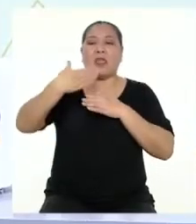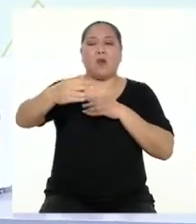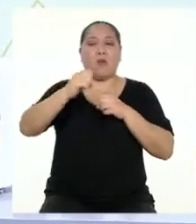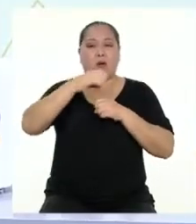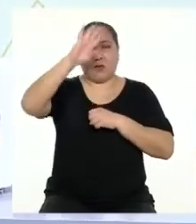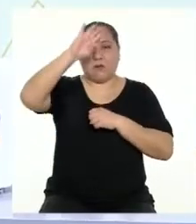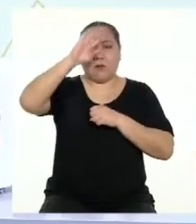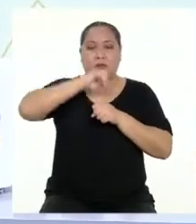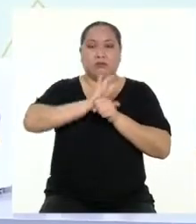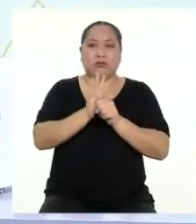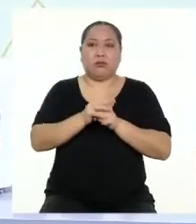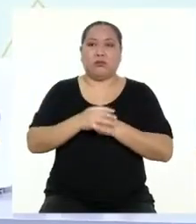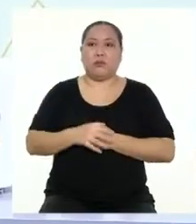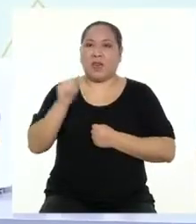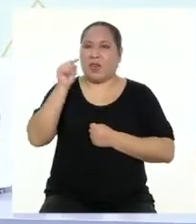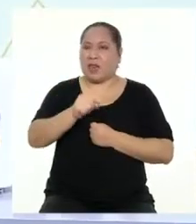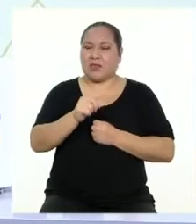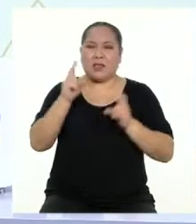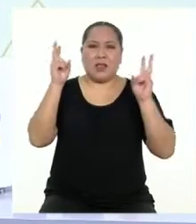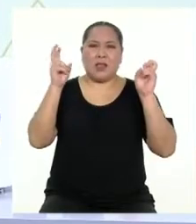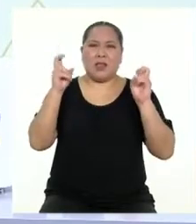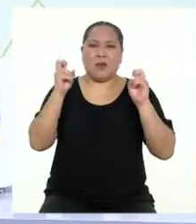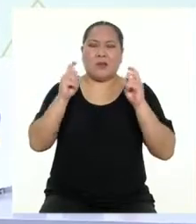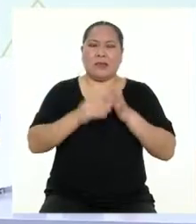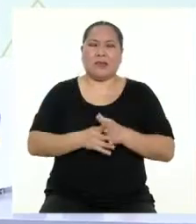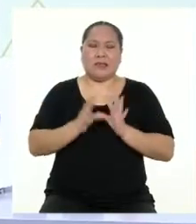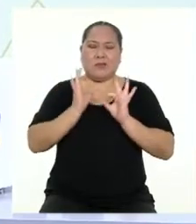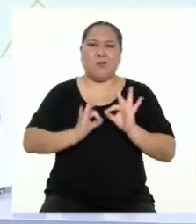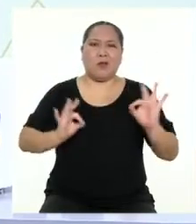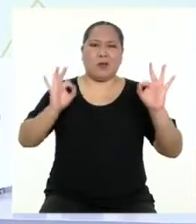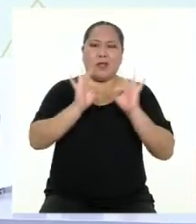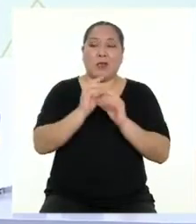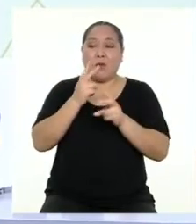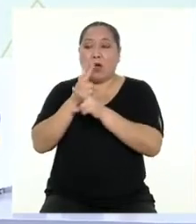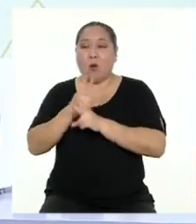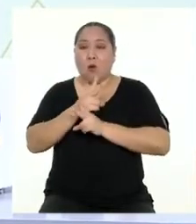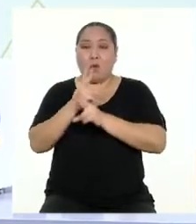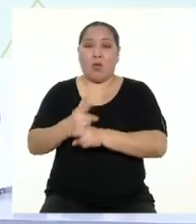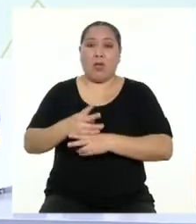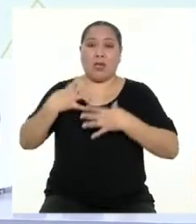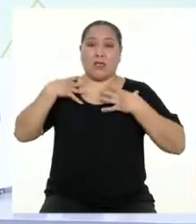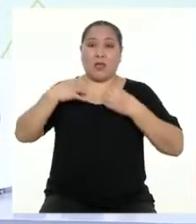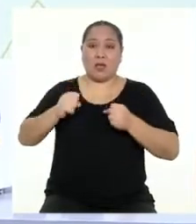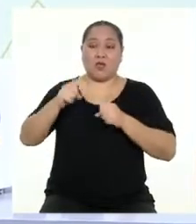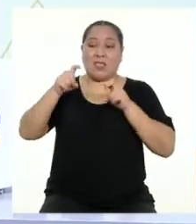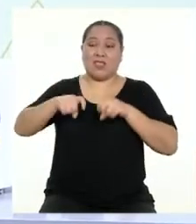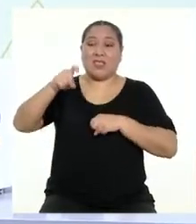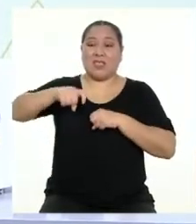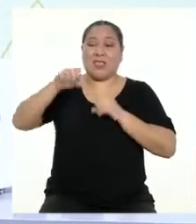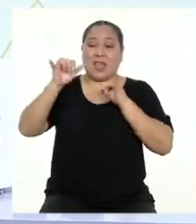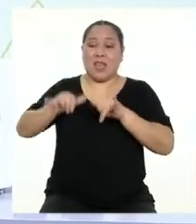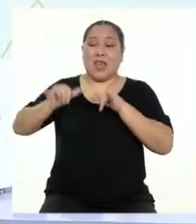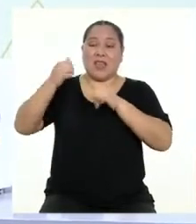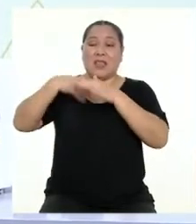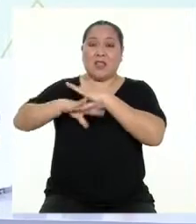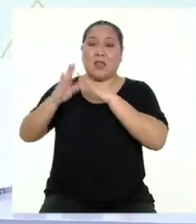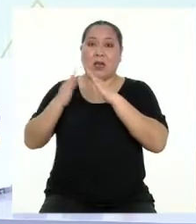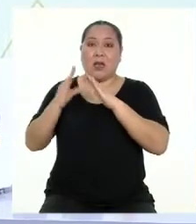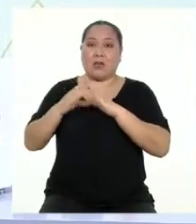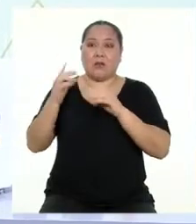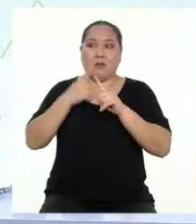peruanos entre la espada y la pared, porque para cuidar su salud tienen que inmovilizarse y permanecer en casa. Pero si